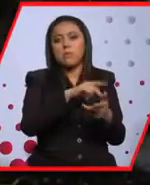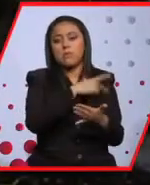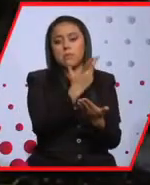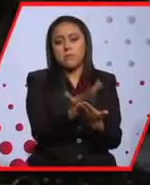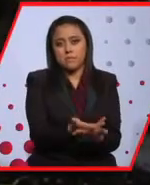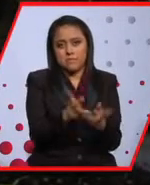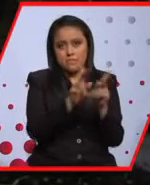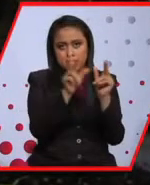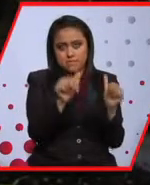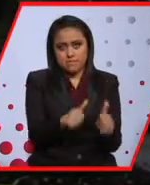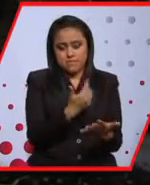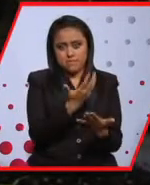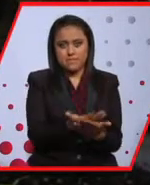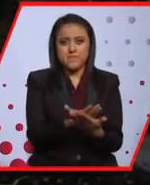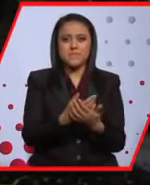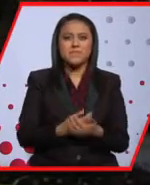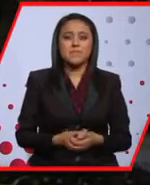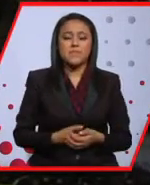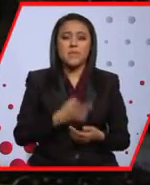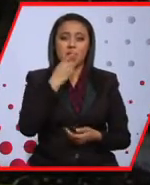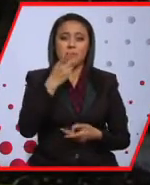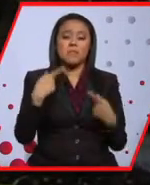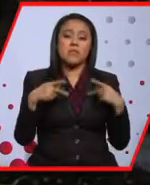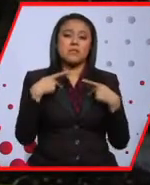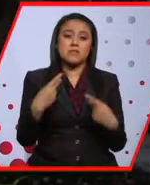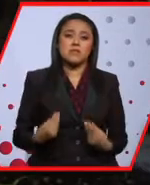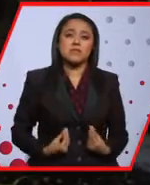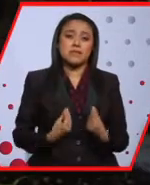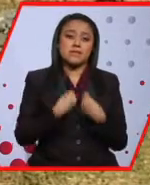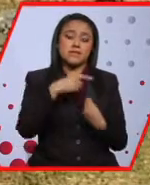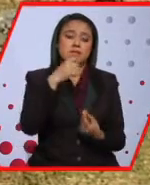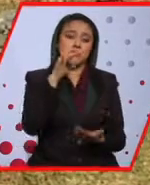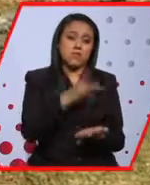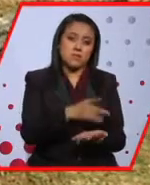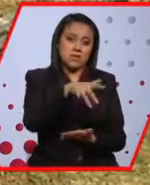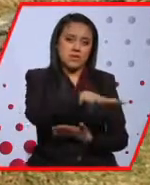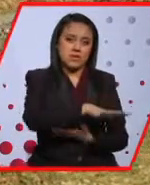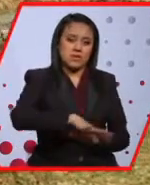decreto dice que es para los nativos y avecindados de nuestra comunidad.